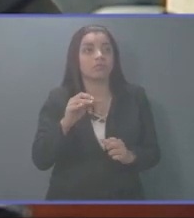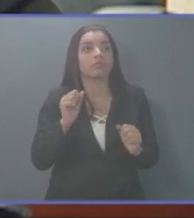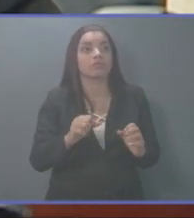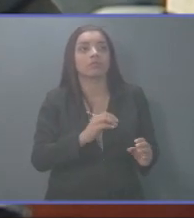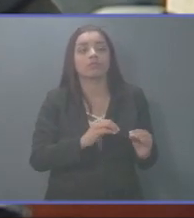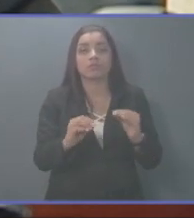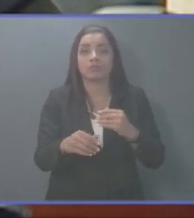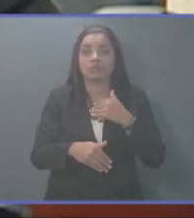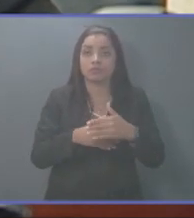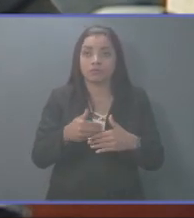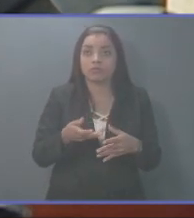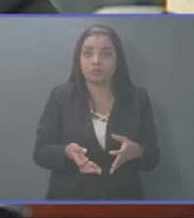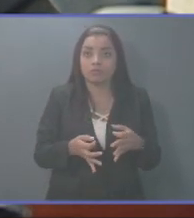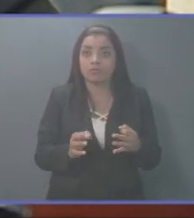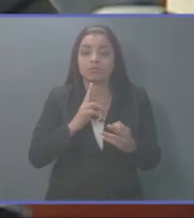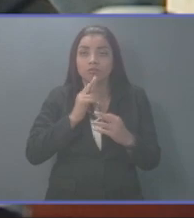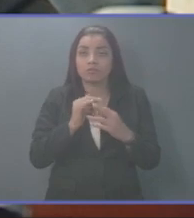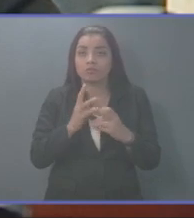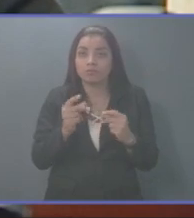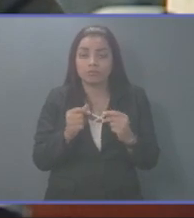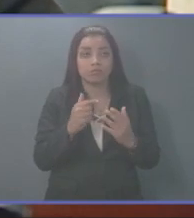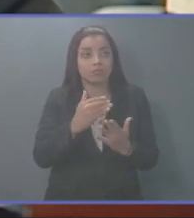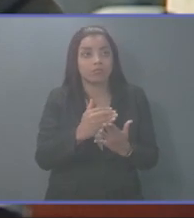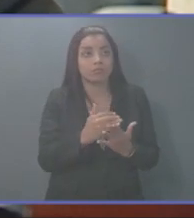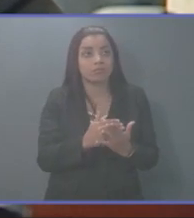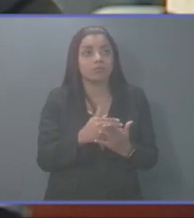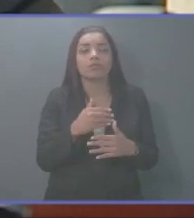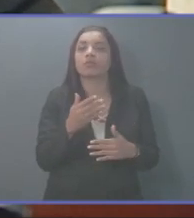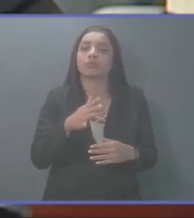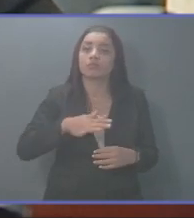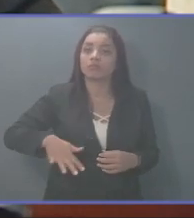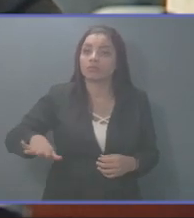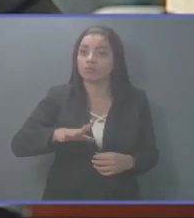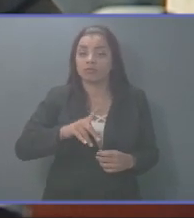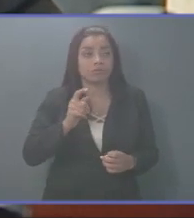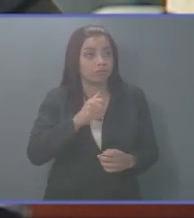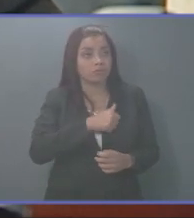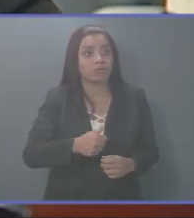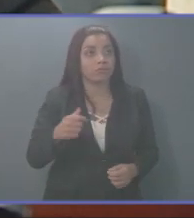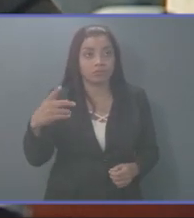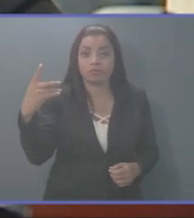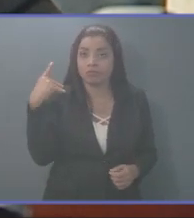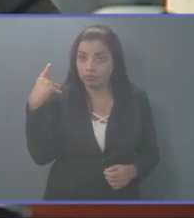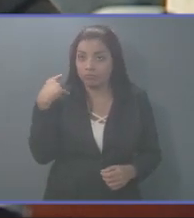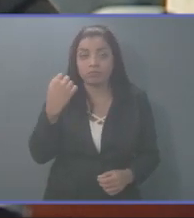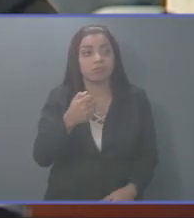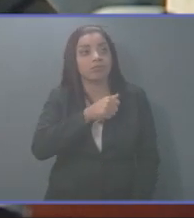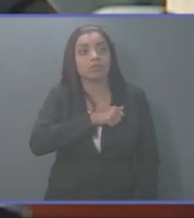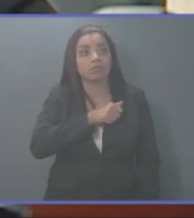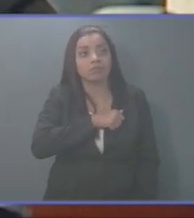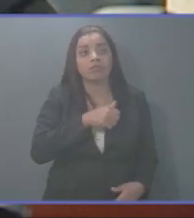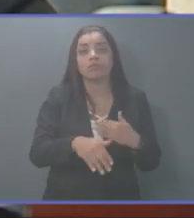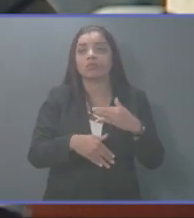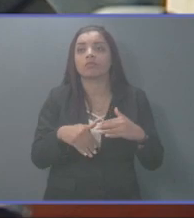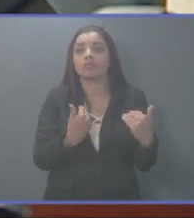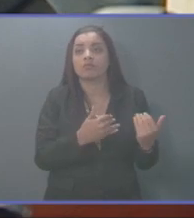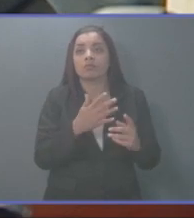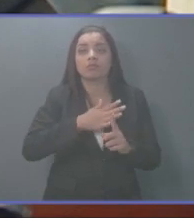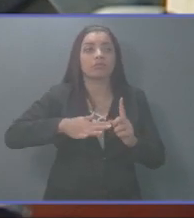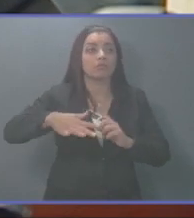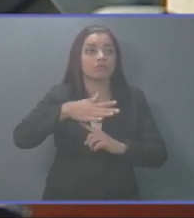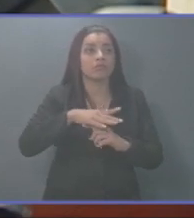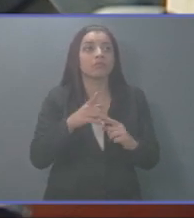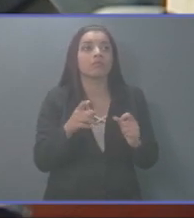implementar medidas encaminadas a la solución duraderas. En los lugares en donde no se encuentre la dirección, será responsabilidad de los sistemas locales prestar la asistencia humanitaria